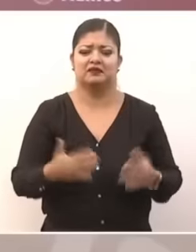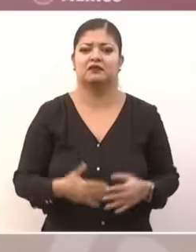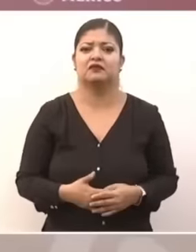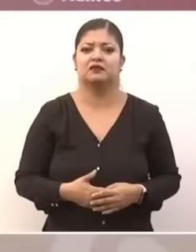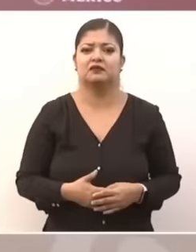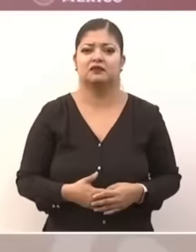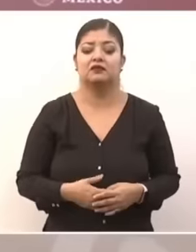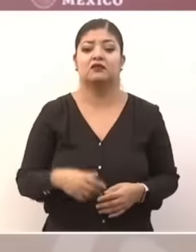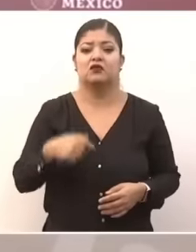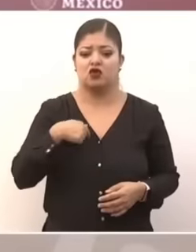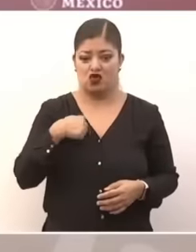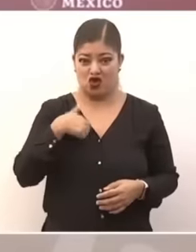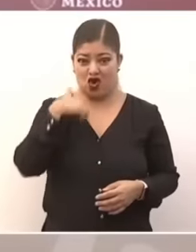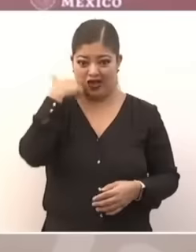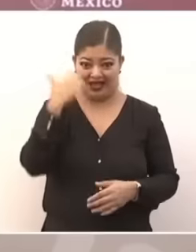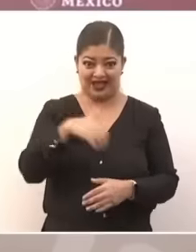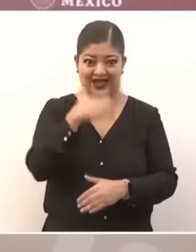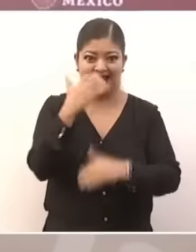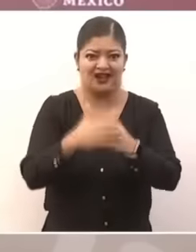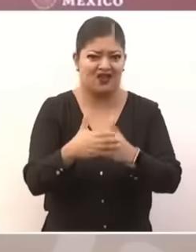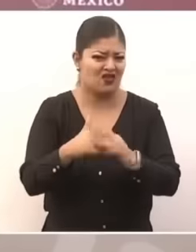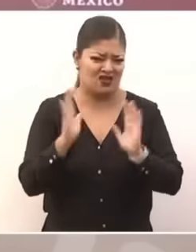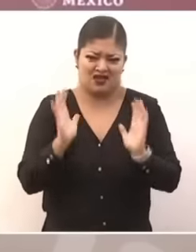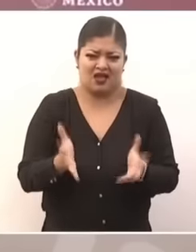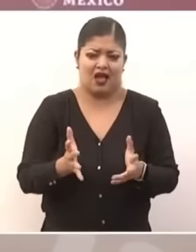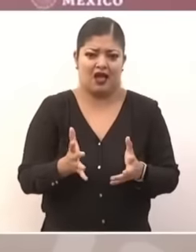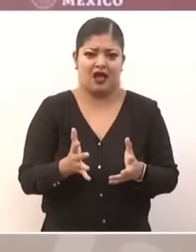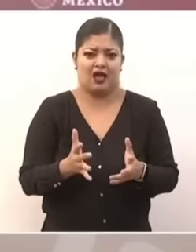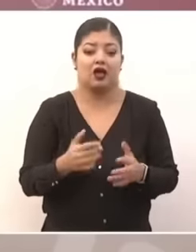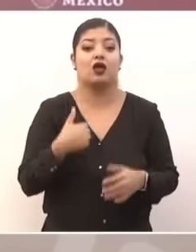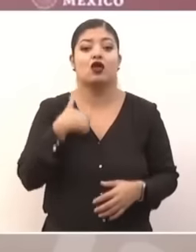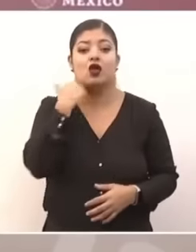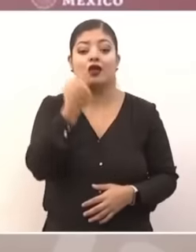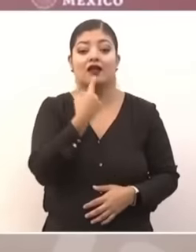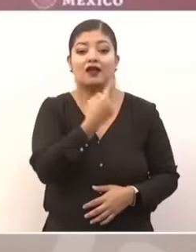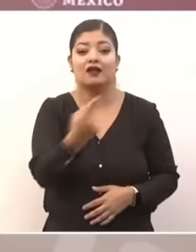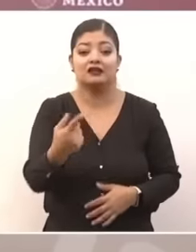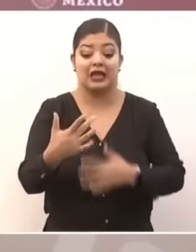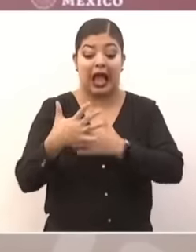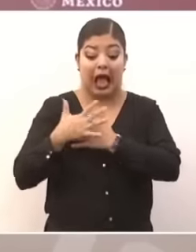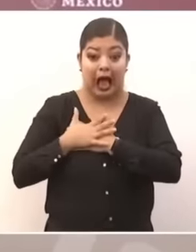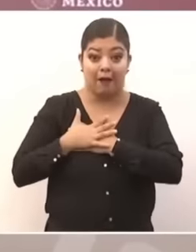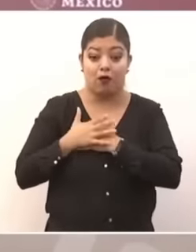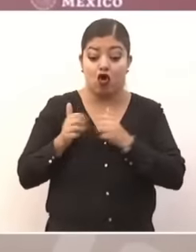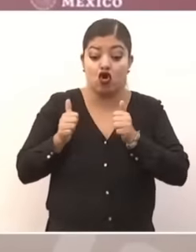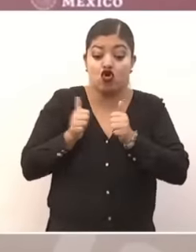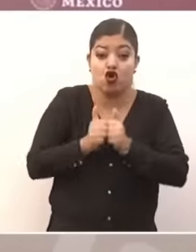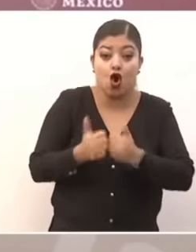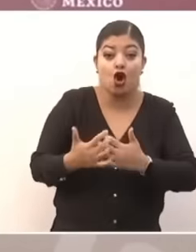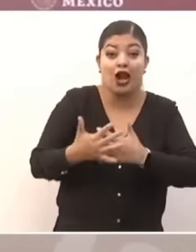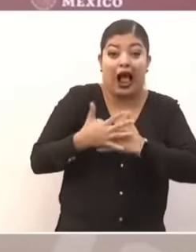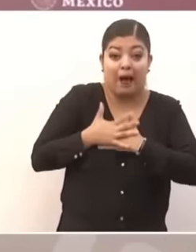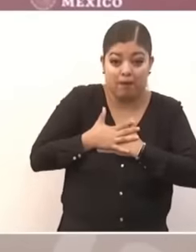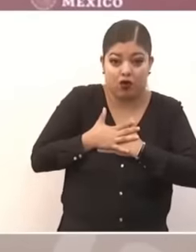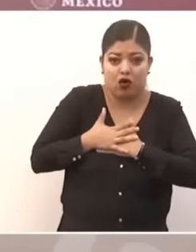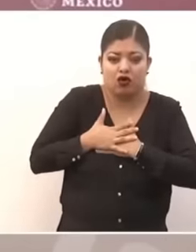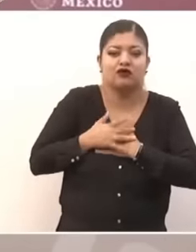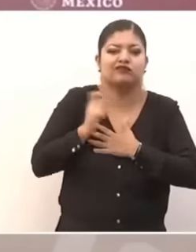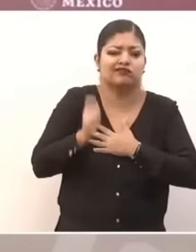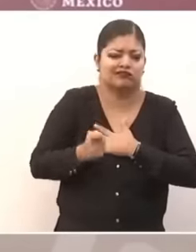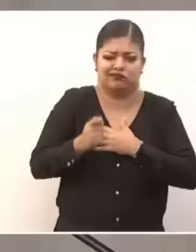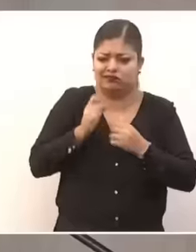dar por concluido este acto. Decir amor con amor se paga. He